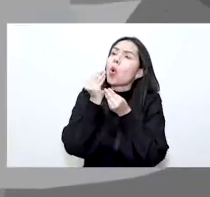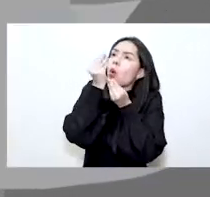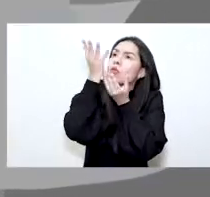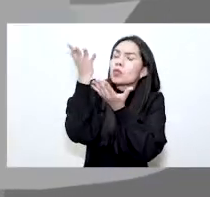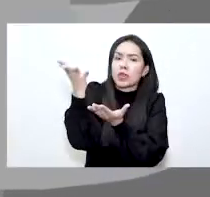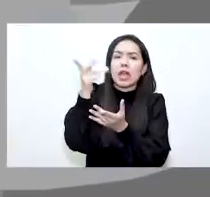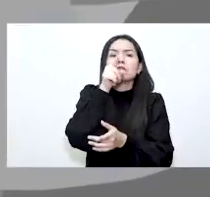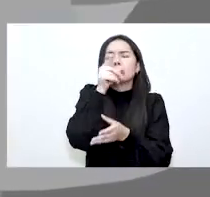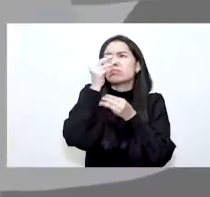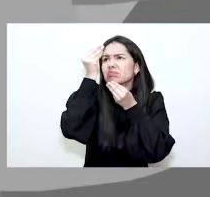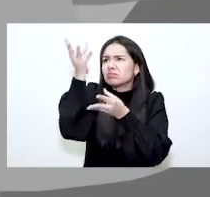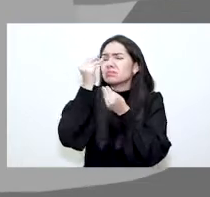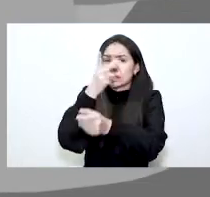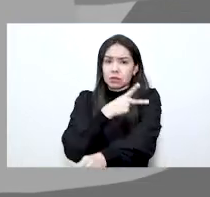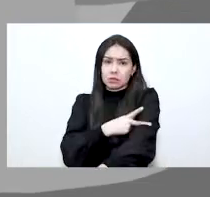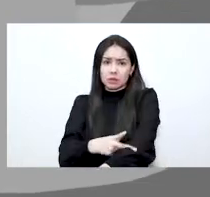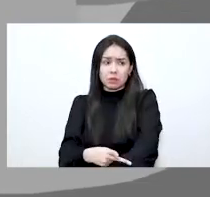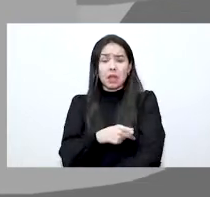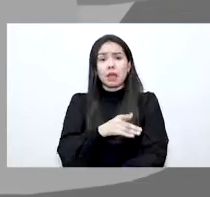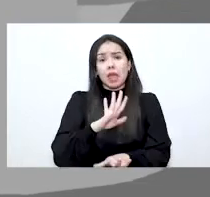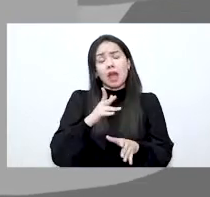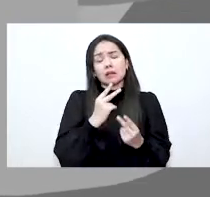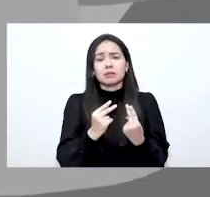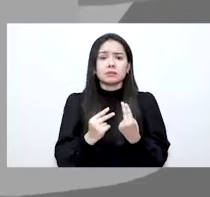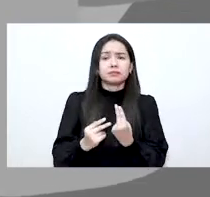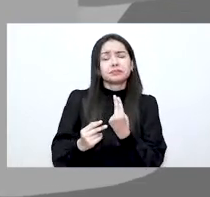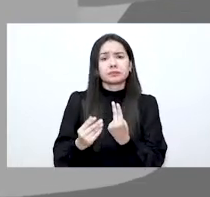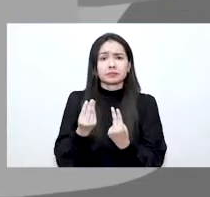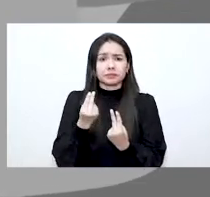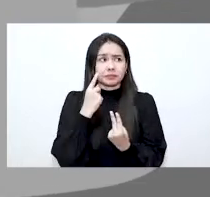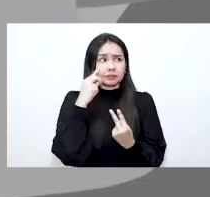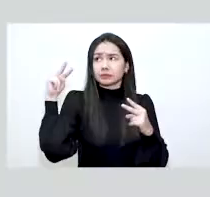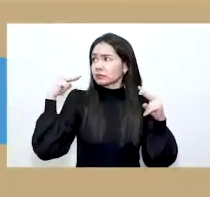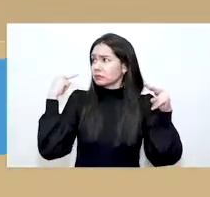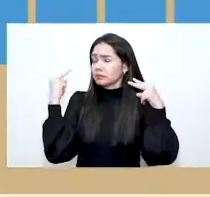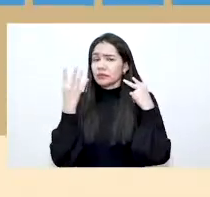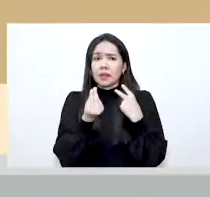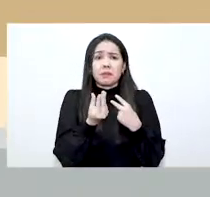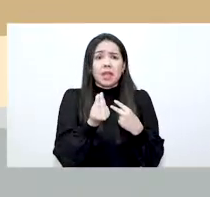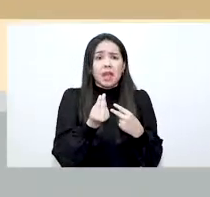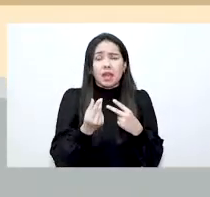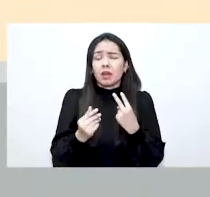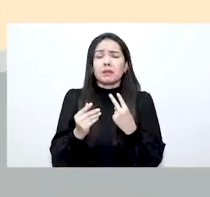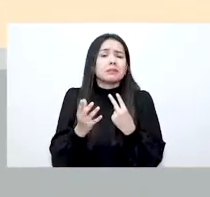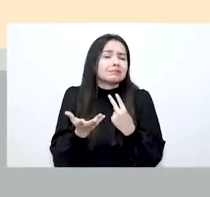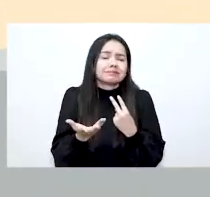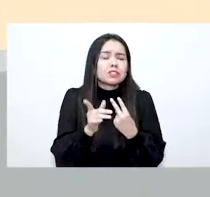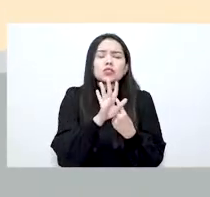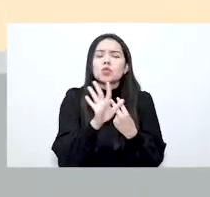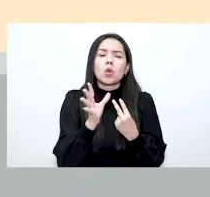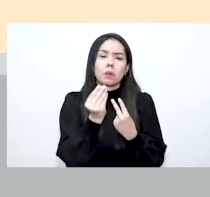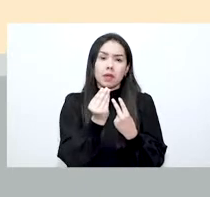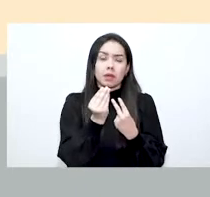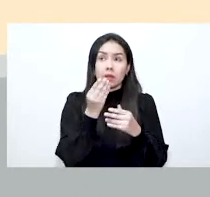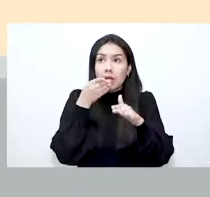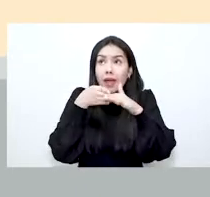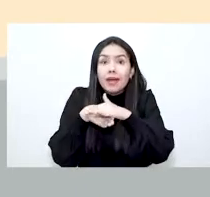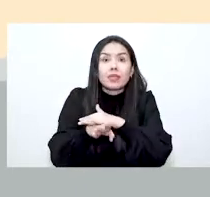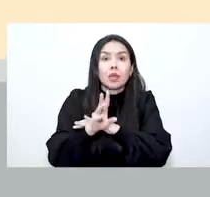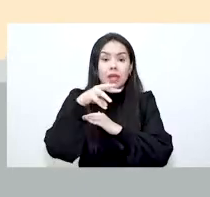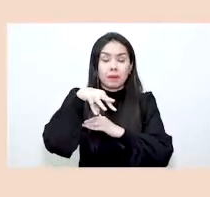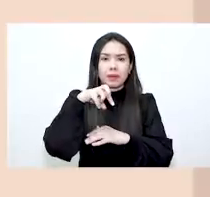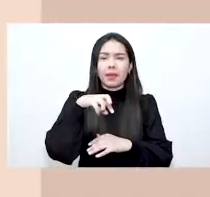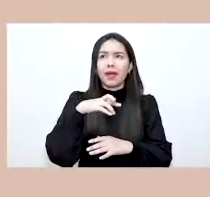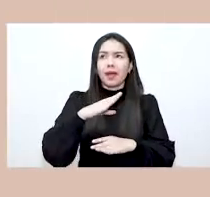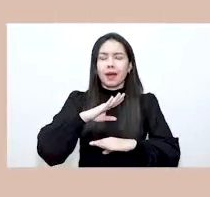En el camino, él veía para todas partes creyendo que lo venían siguiendo, pero era solo el miedo. En el MP se sintió